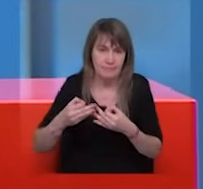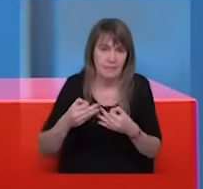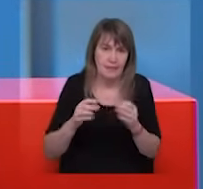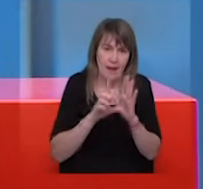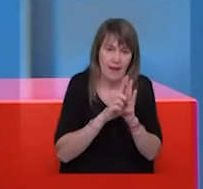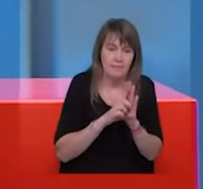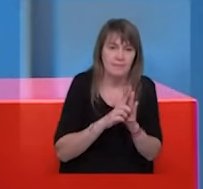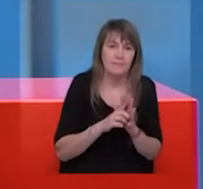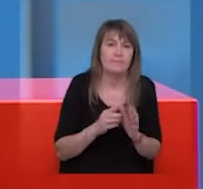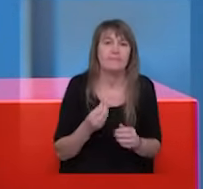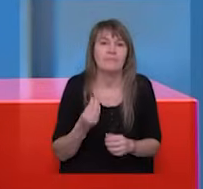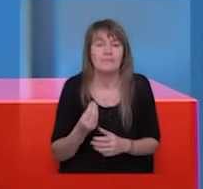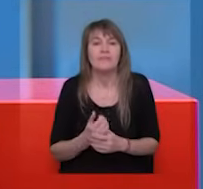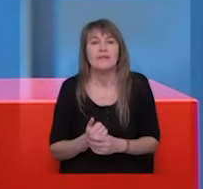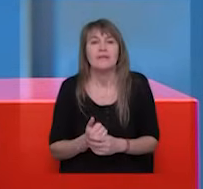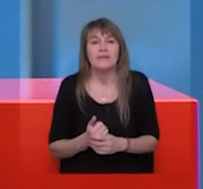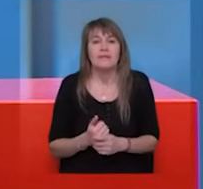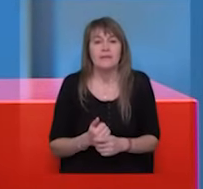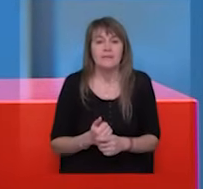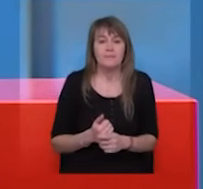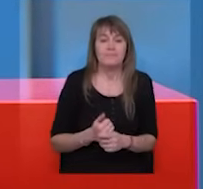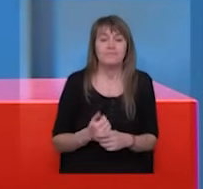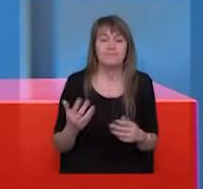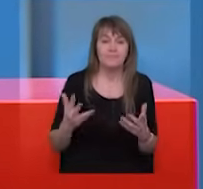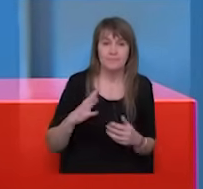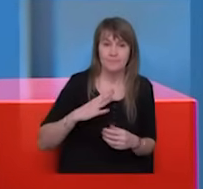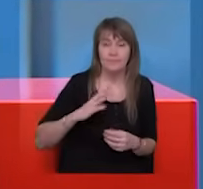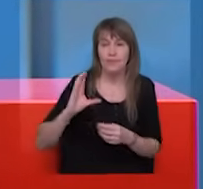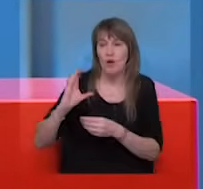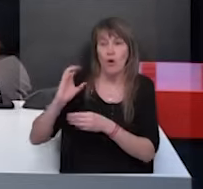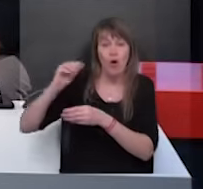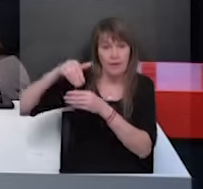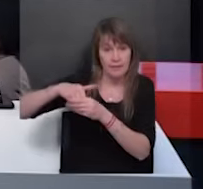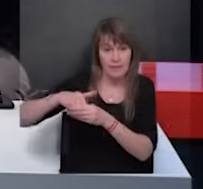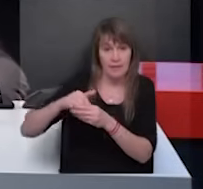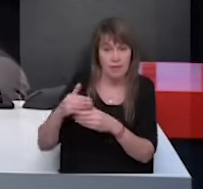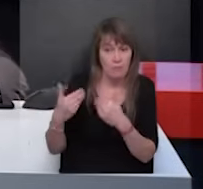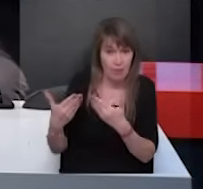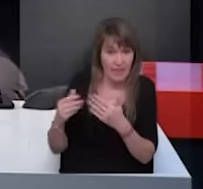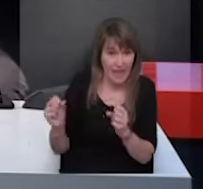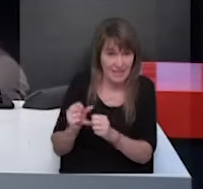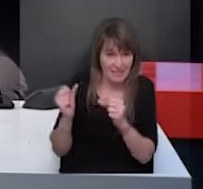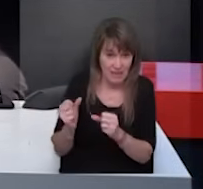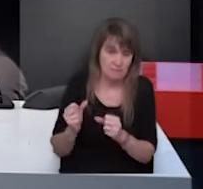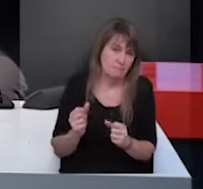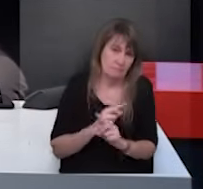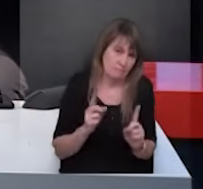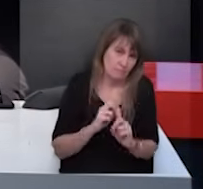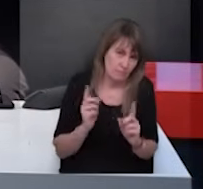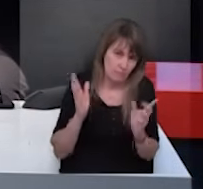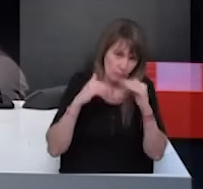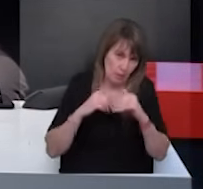bandera entonces uno piensa bueno y la corte podrá hacer esto como está Hoy no lo puede